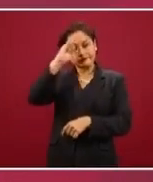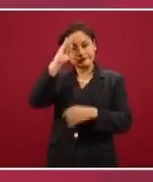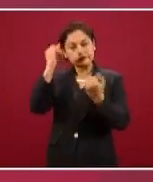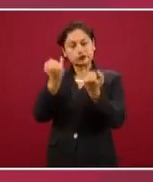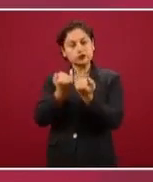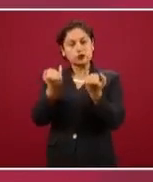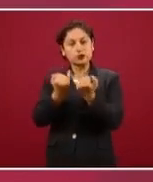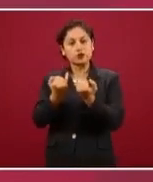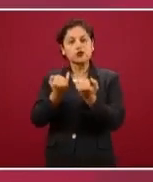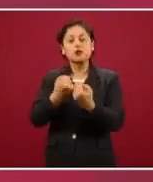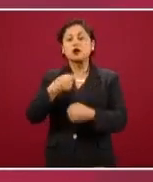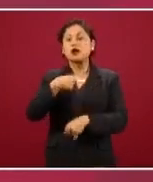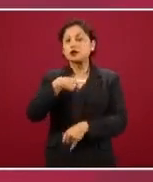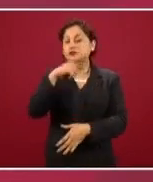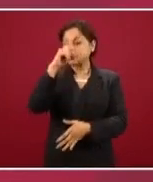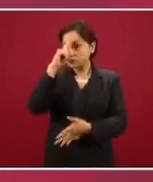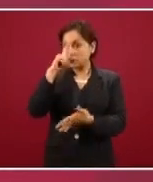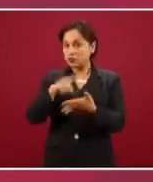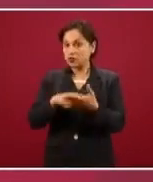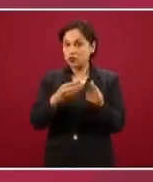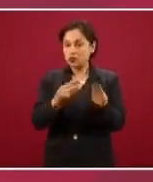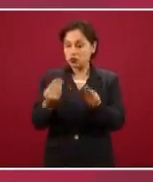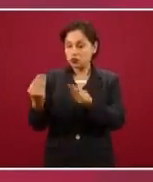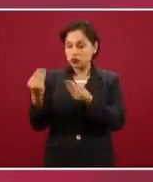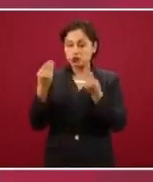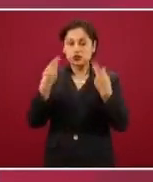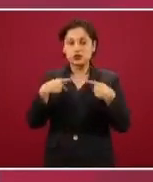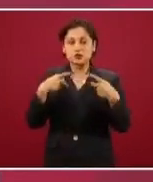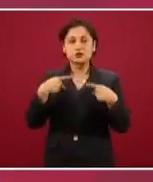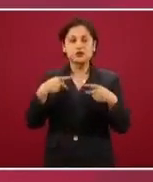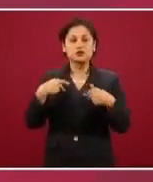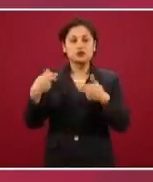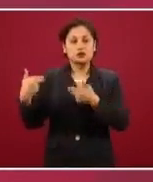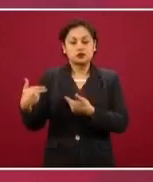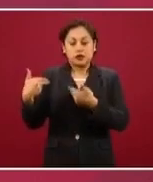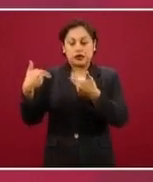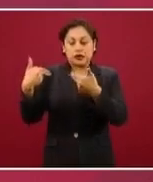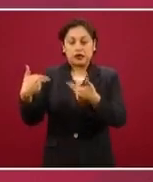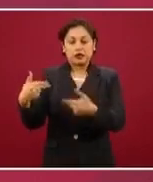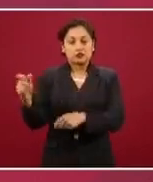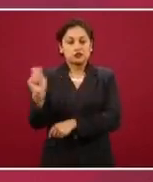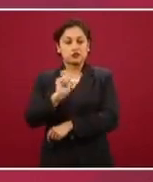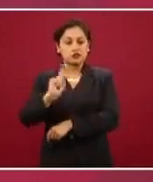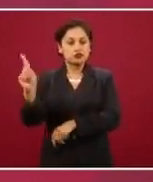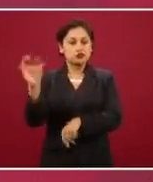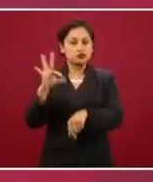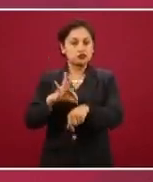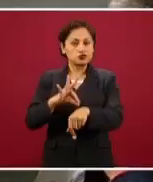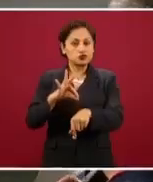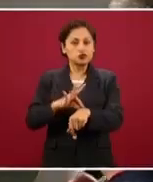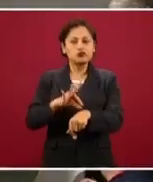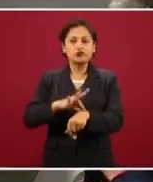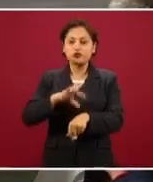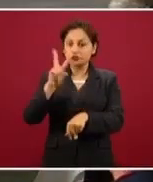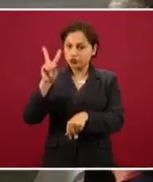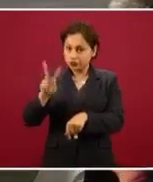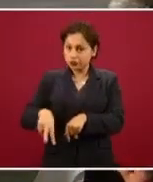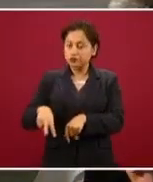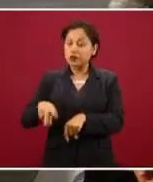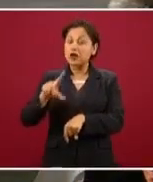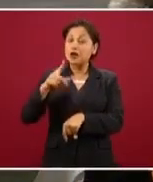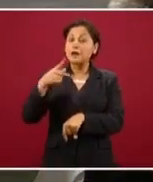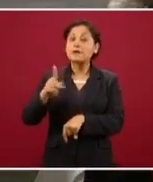camino, fíjese, el camino que tuvimos en un momento de excelencia médica en muchos aspectos y que después fue